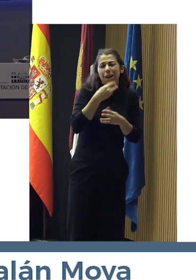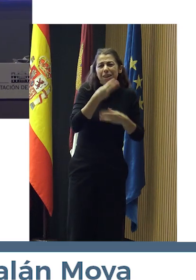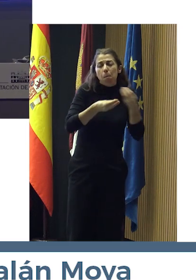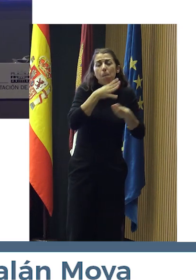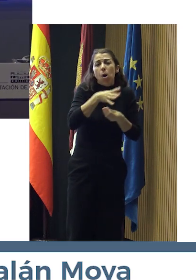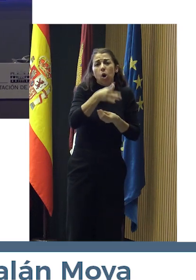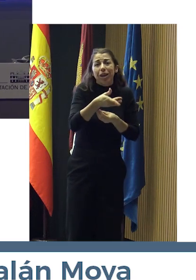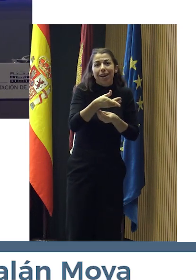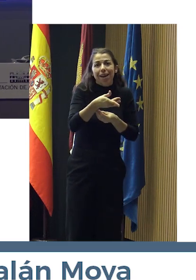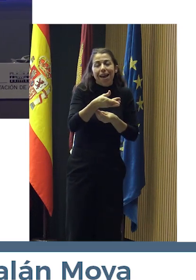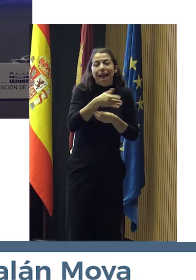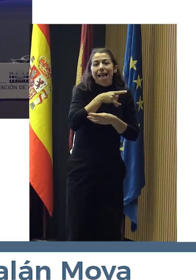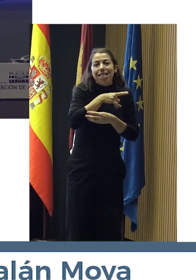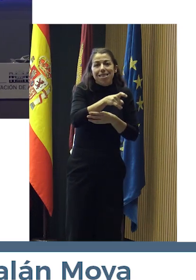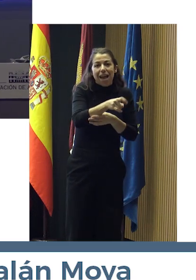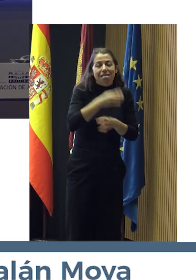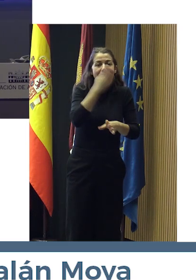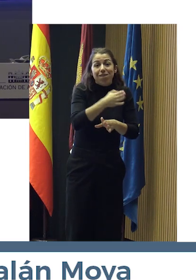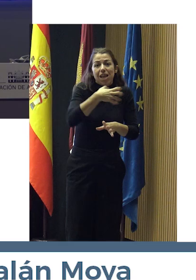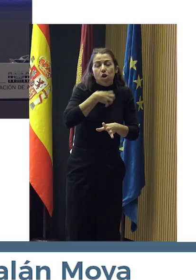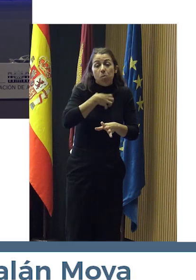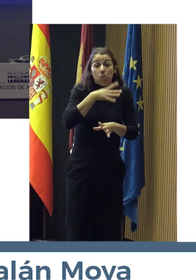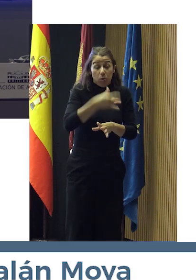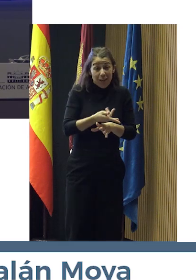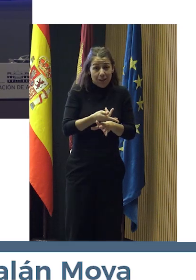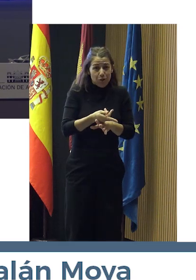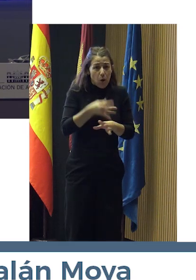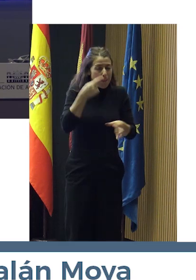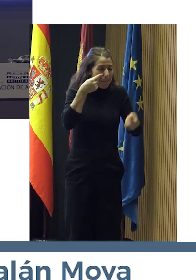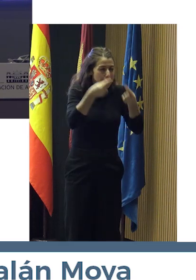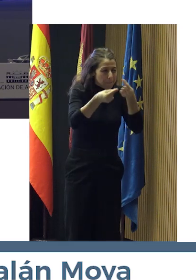hacerla insensible a padecer cáncer, porque eso nos podría dar muchas